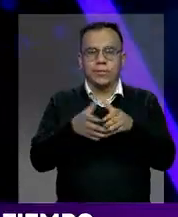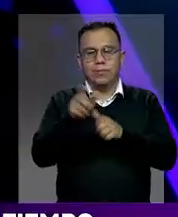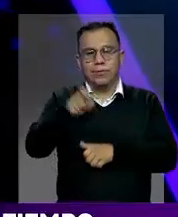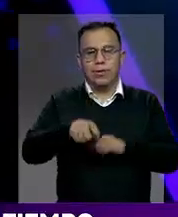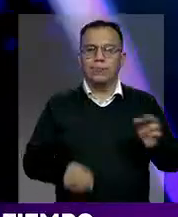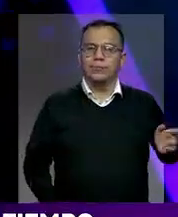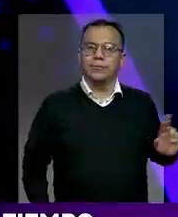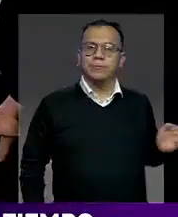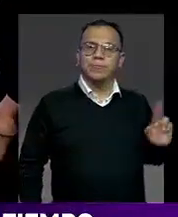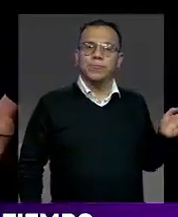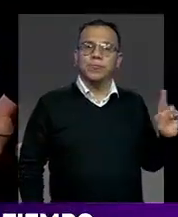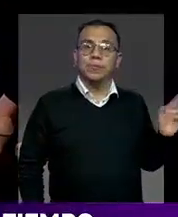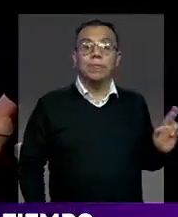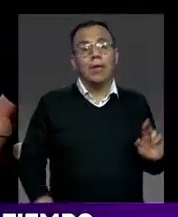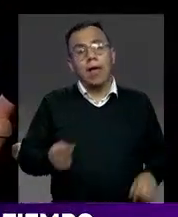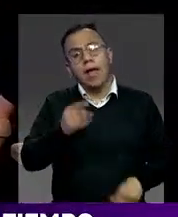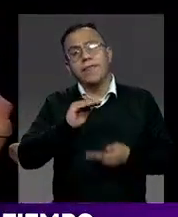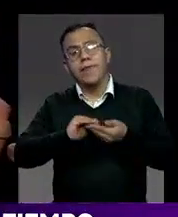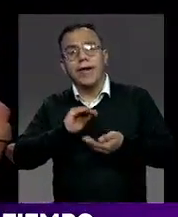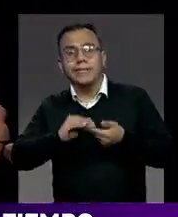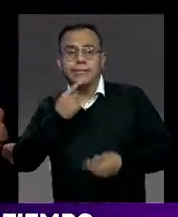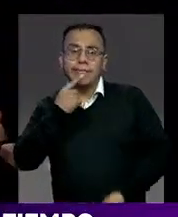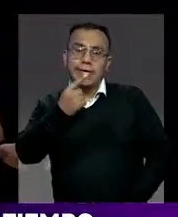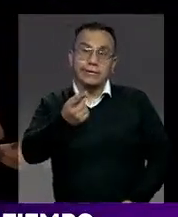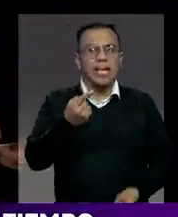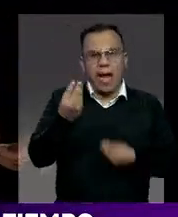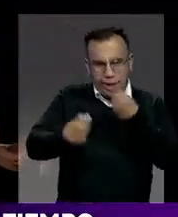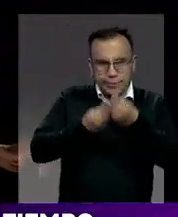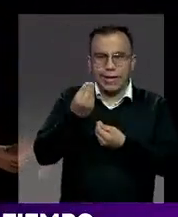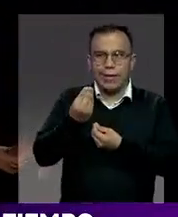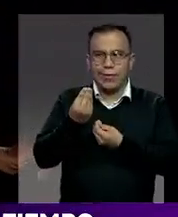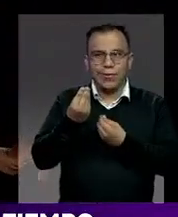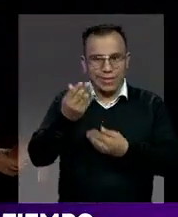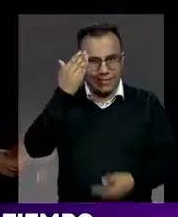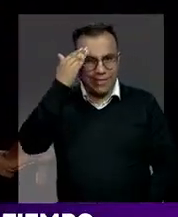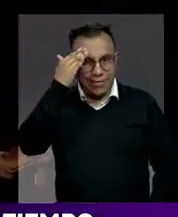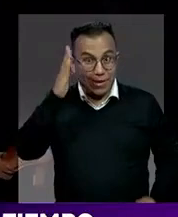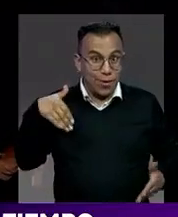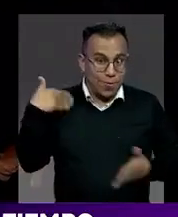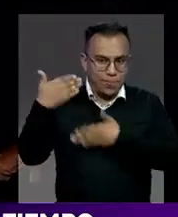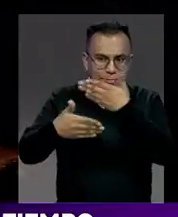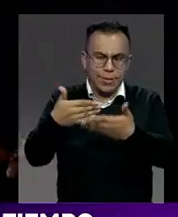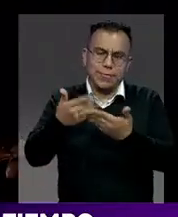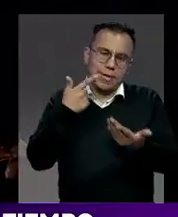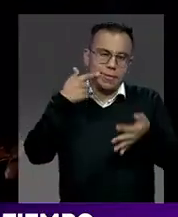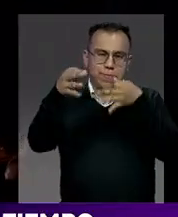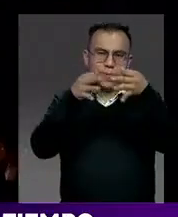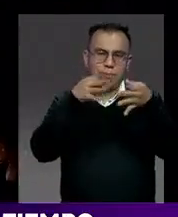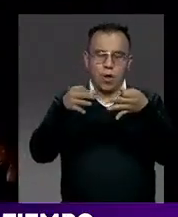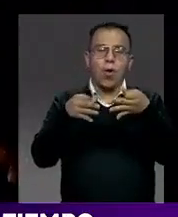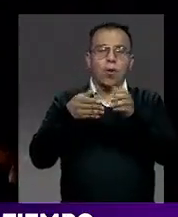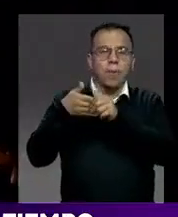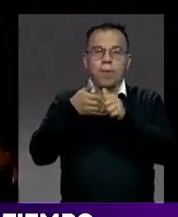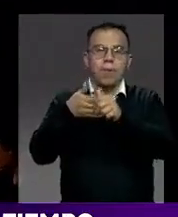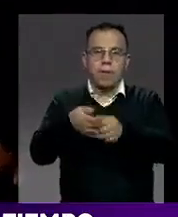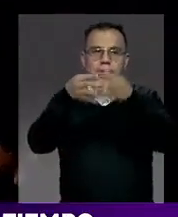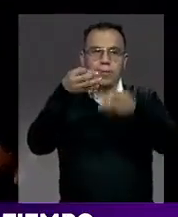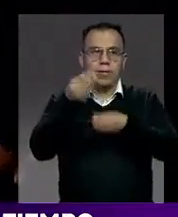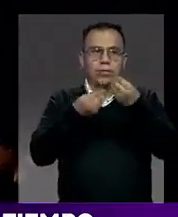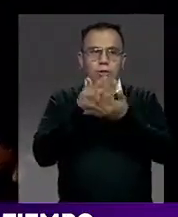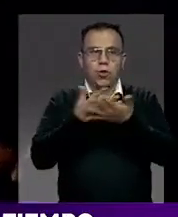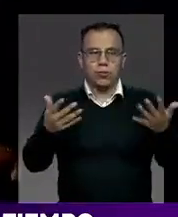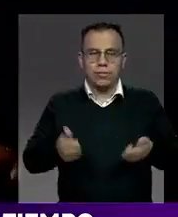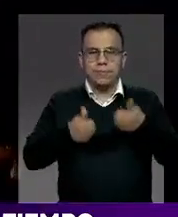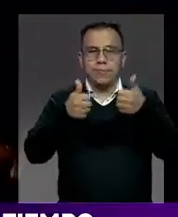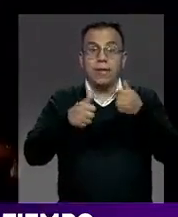pero es muy fácil decir que vamos a darlo pero hágalo y sepa cuál es la ruta y lo que yo le estoy explicando es una ruta para hacer las cosas bien hechas